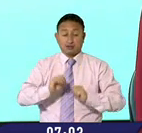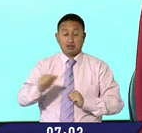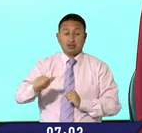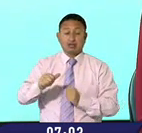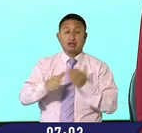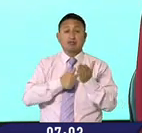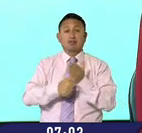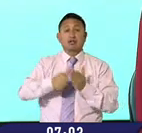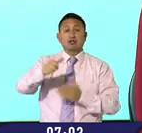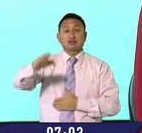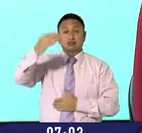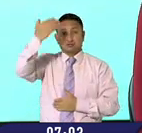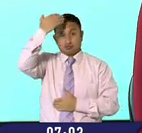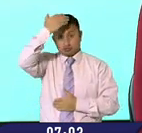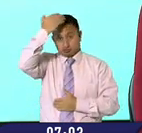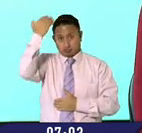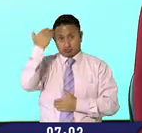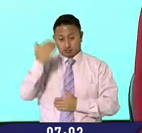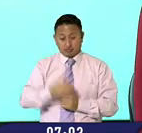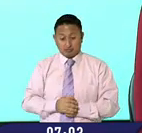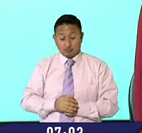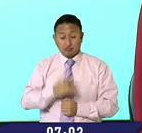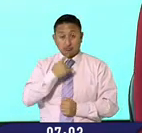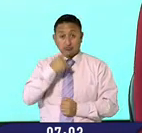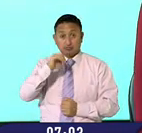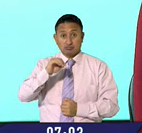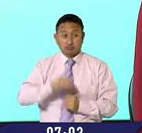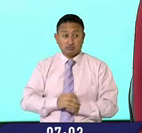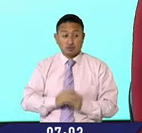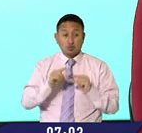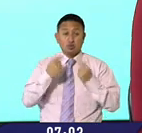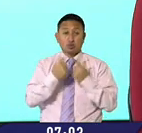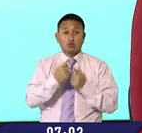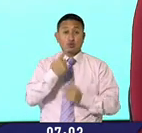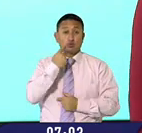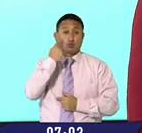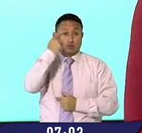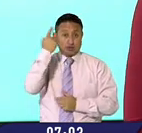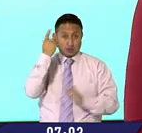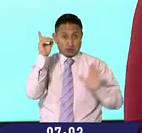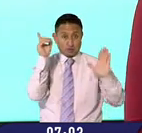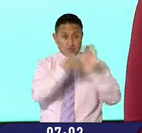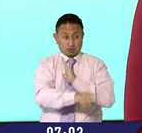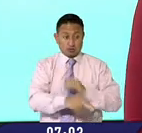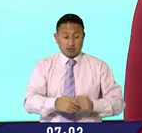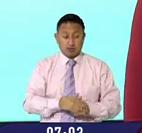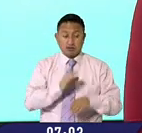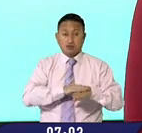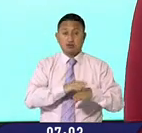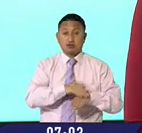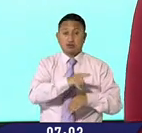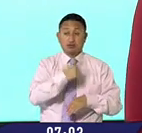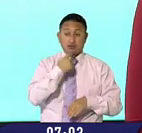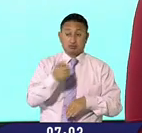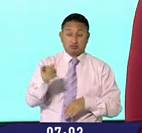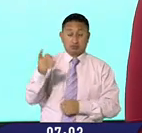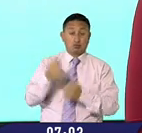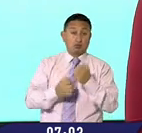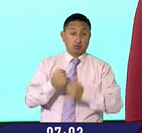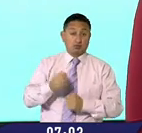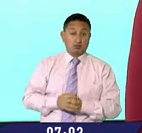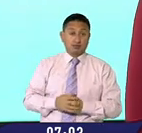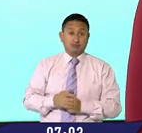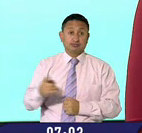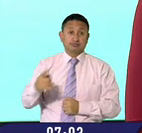denunciado persecución por parte del correísmo por impulsar denuncias de supuestas irregularidades en ese periodo presidencial.